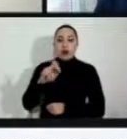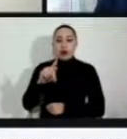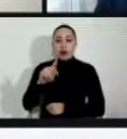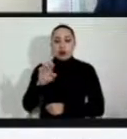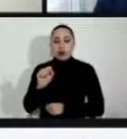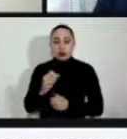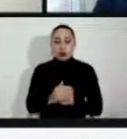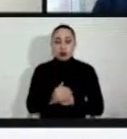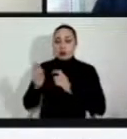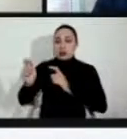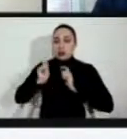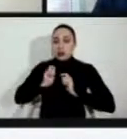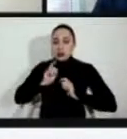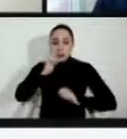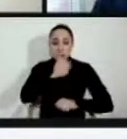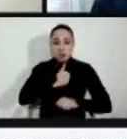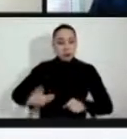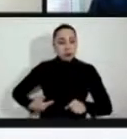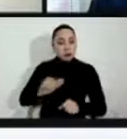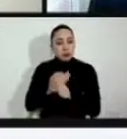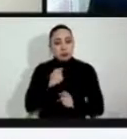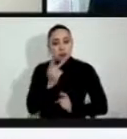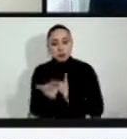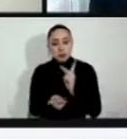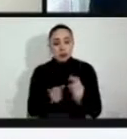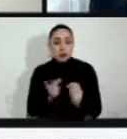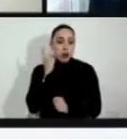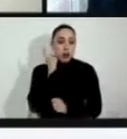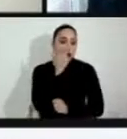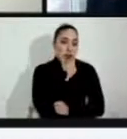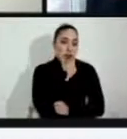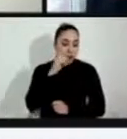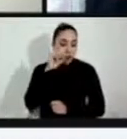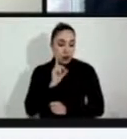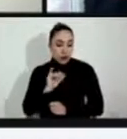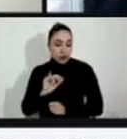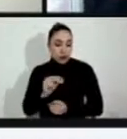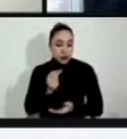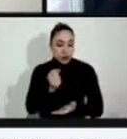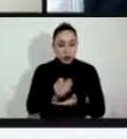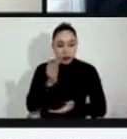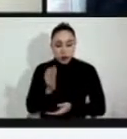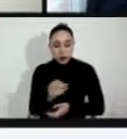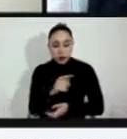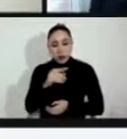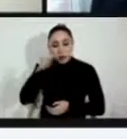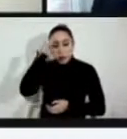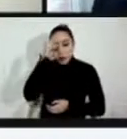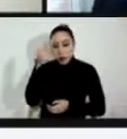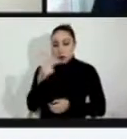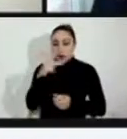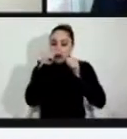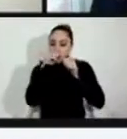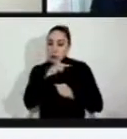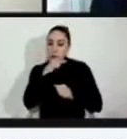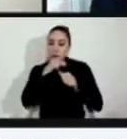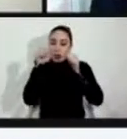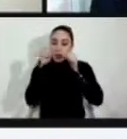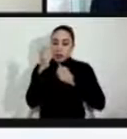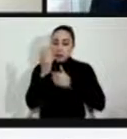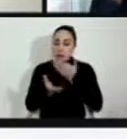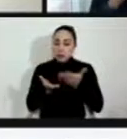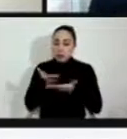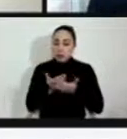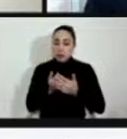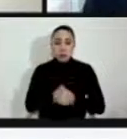Pleno si existe alguna diputada o algún diputado en contra de considerar de urgente y obvia resolución la proposición de referencia. ¿Quiénes estén